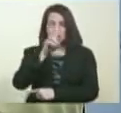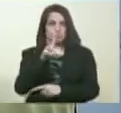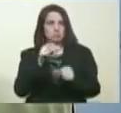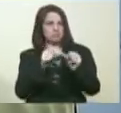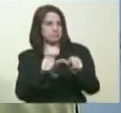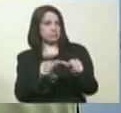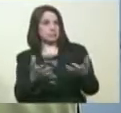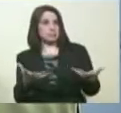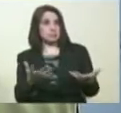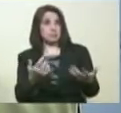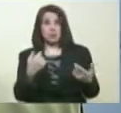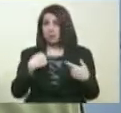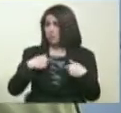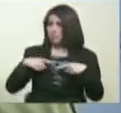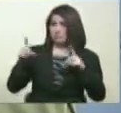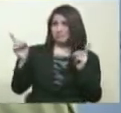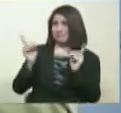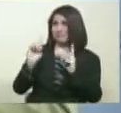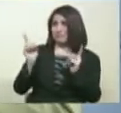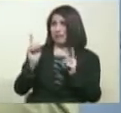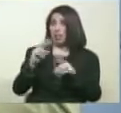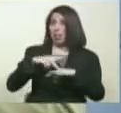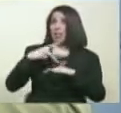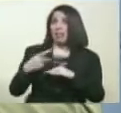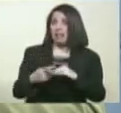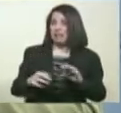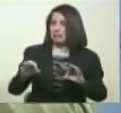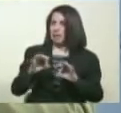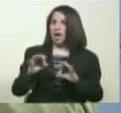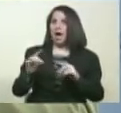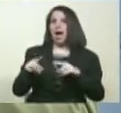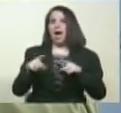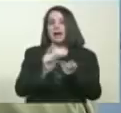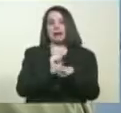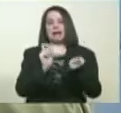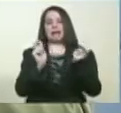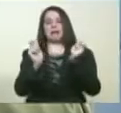una dictadura. Como no me dejé derrocar, me empezaron a llamar dictador.